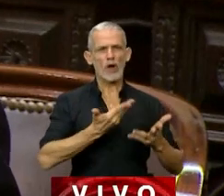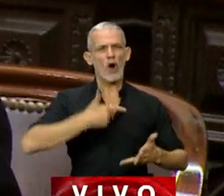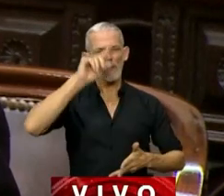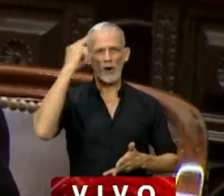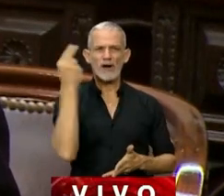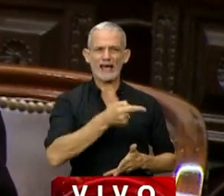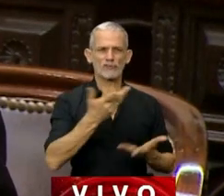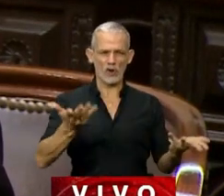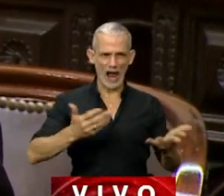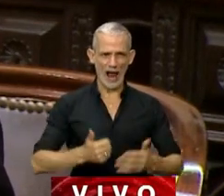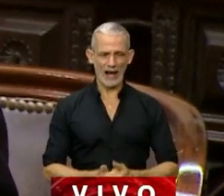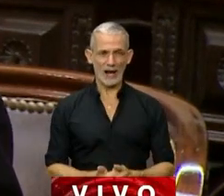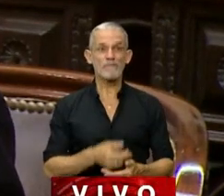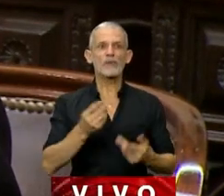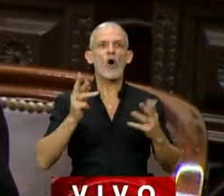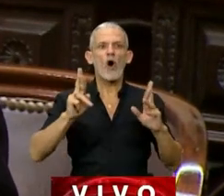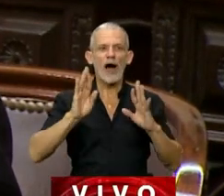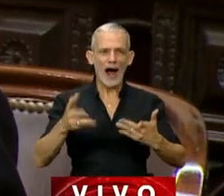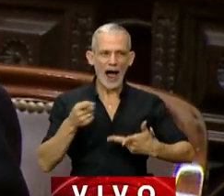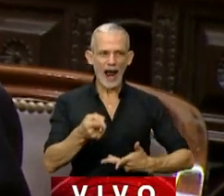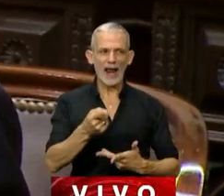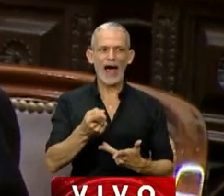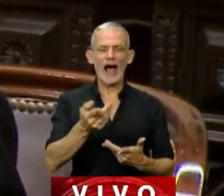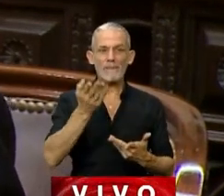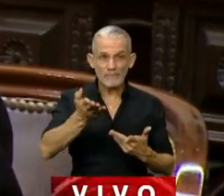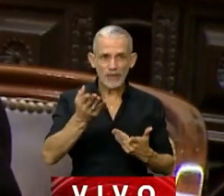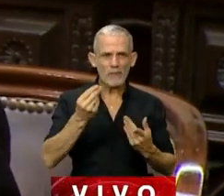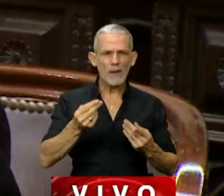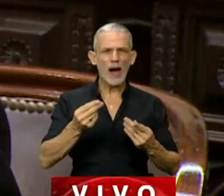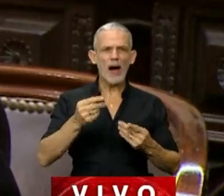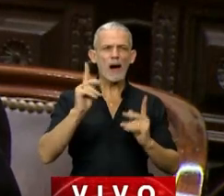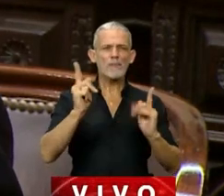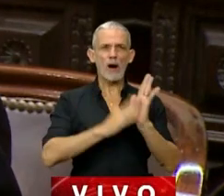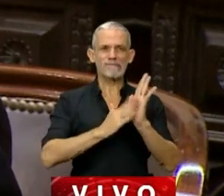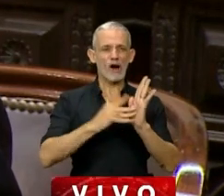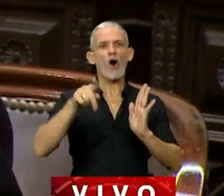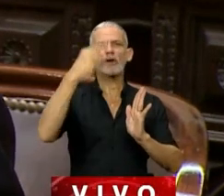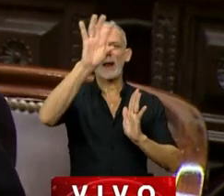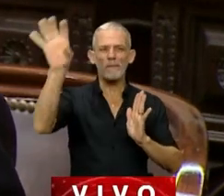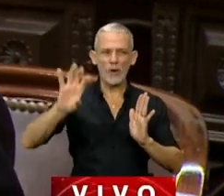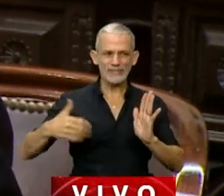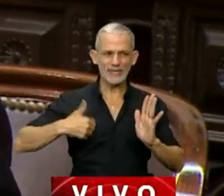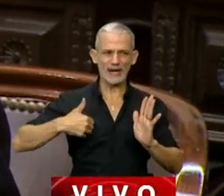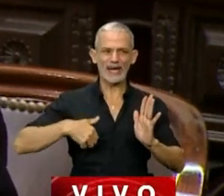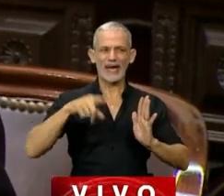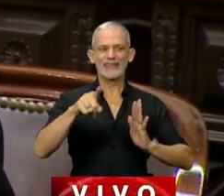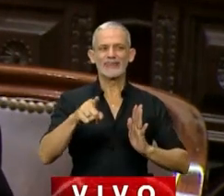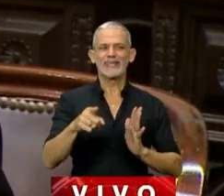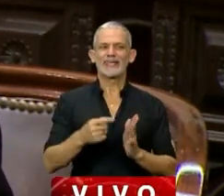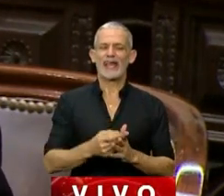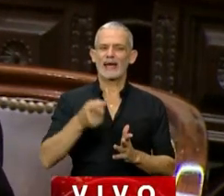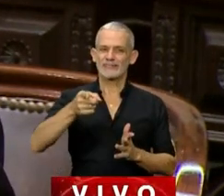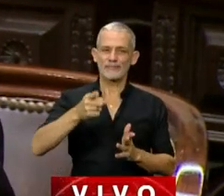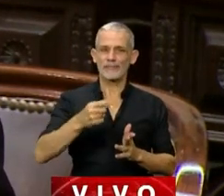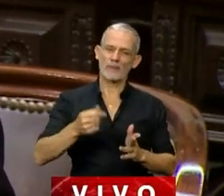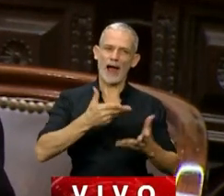gobierno federal. Y ojalá que también sirva de precedente para que las provincias argentinas, otras provincias argentinas, que